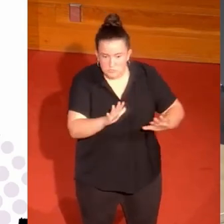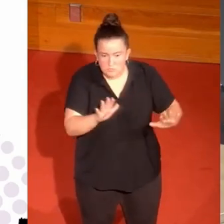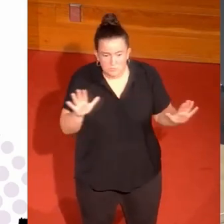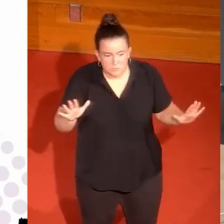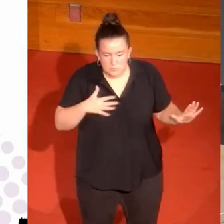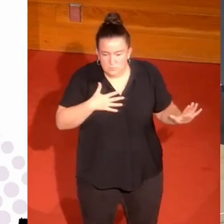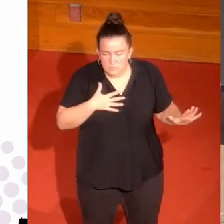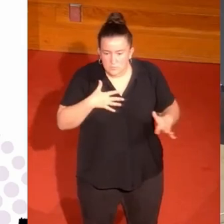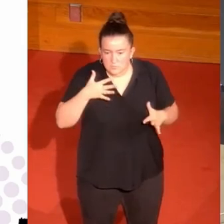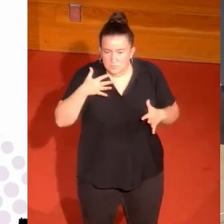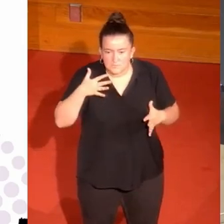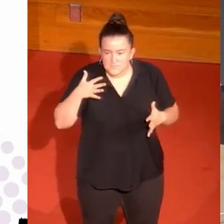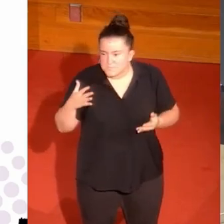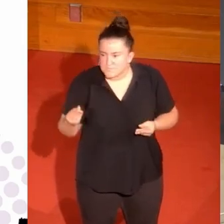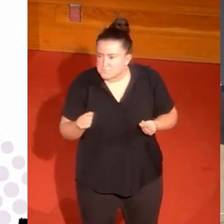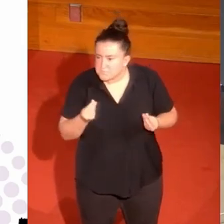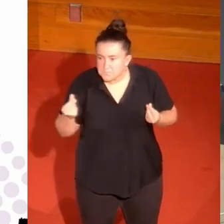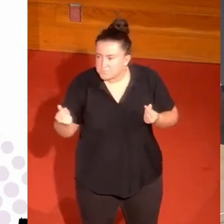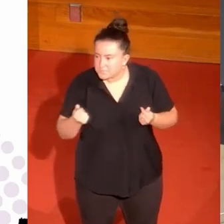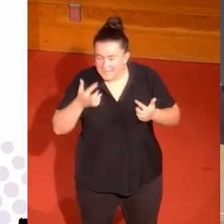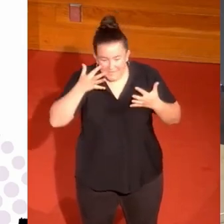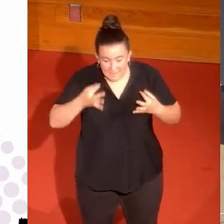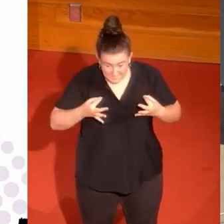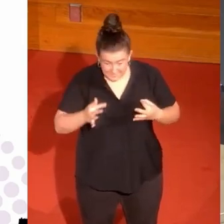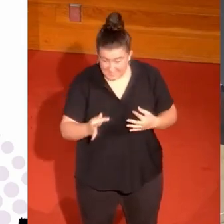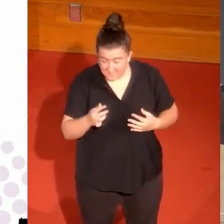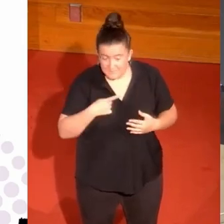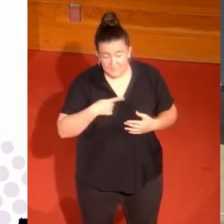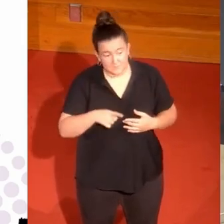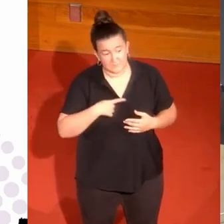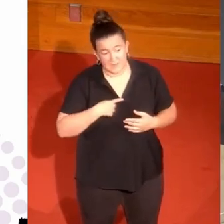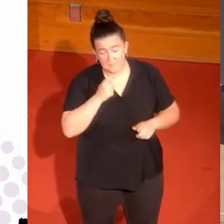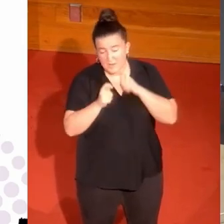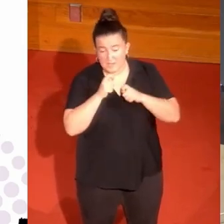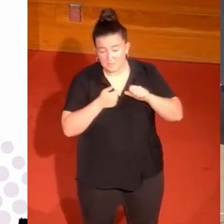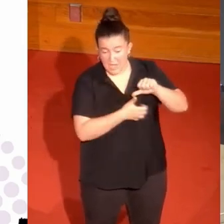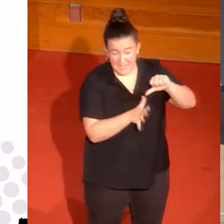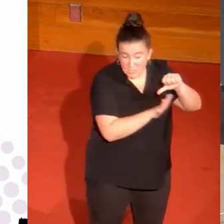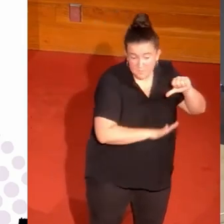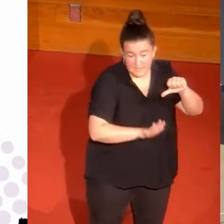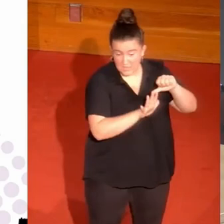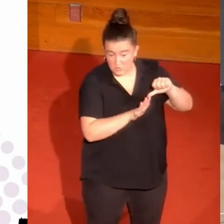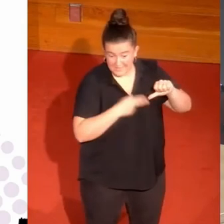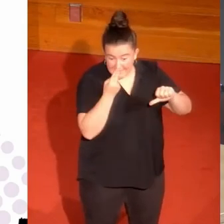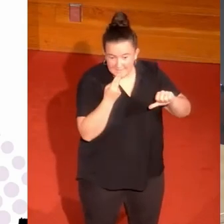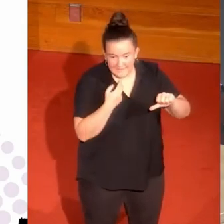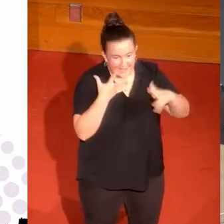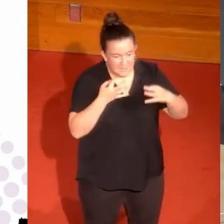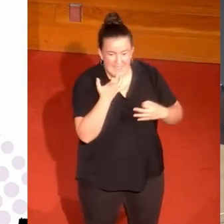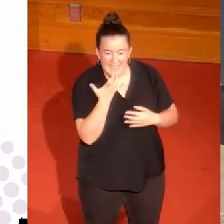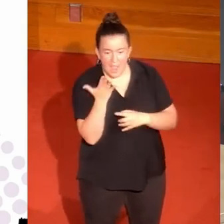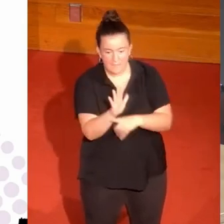que denuncia además el el el lo interesante del periodismo latinoamericano que es ejemplar nos encontramos con